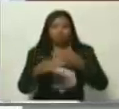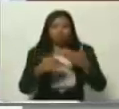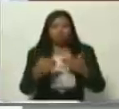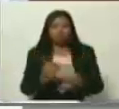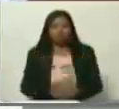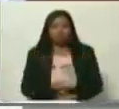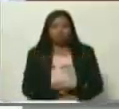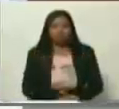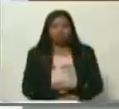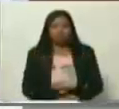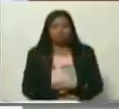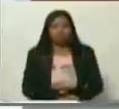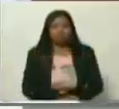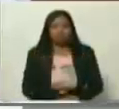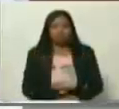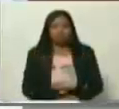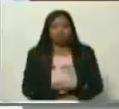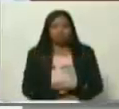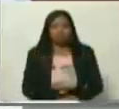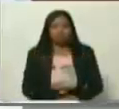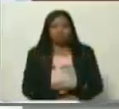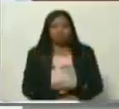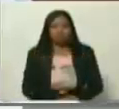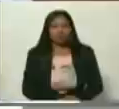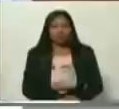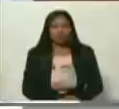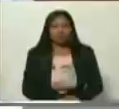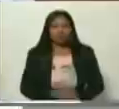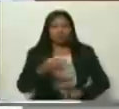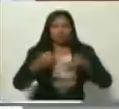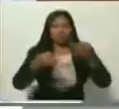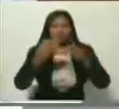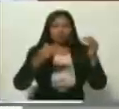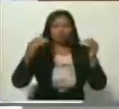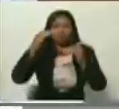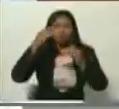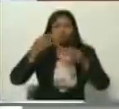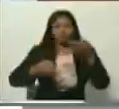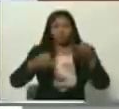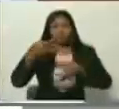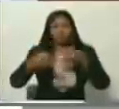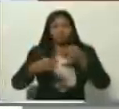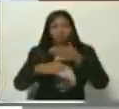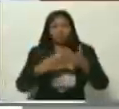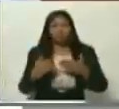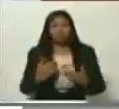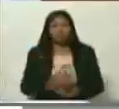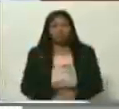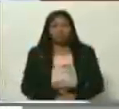¿verdad?, el Tribunal Supremo de Justicia, ellos hablan de